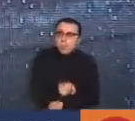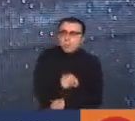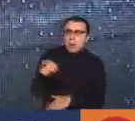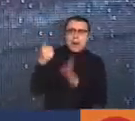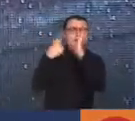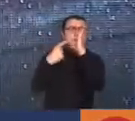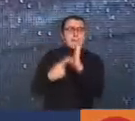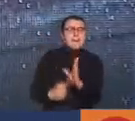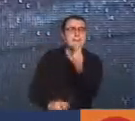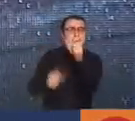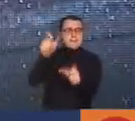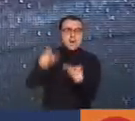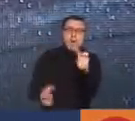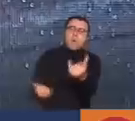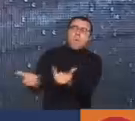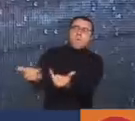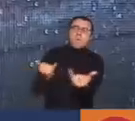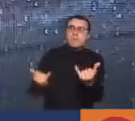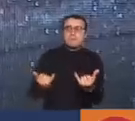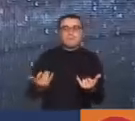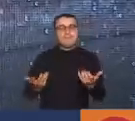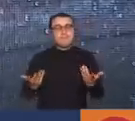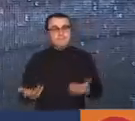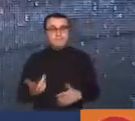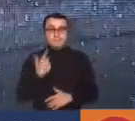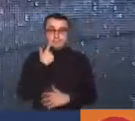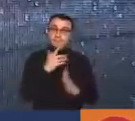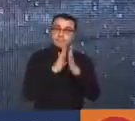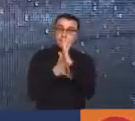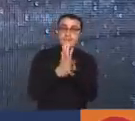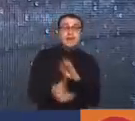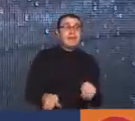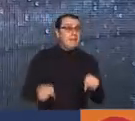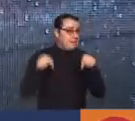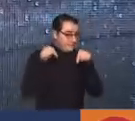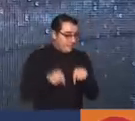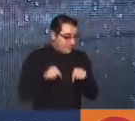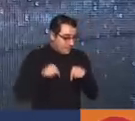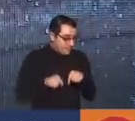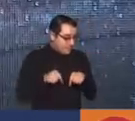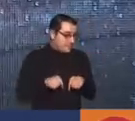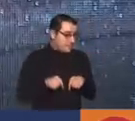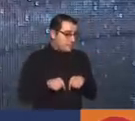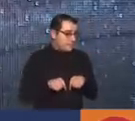de personas. Entonces aquí, por ramas